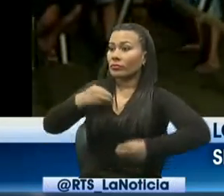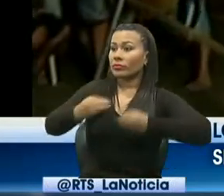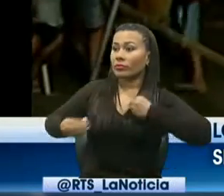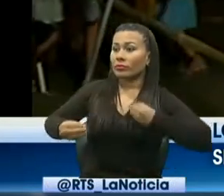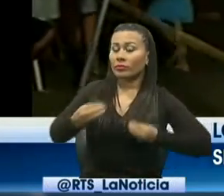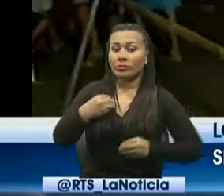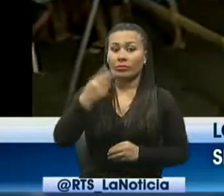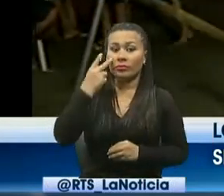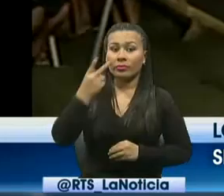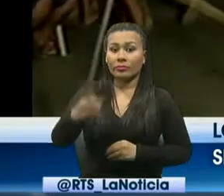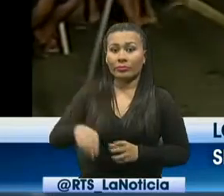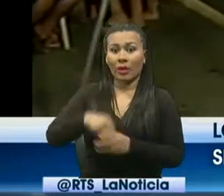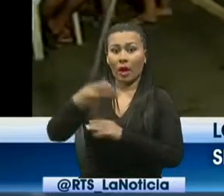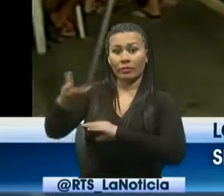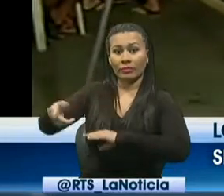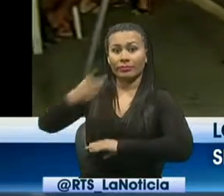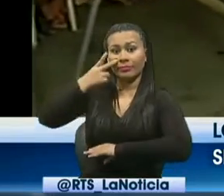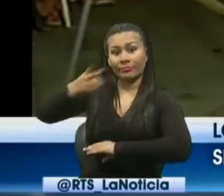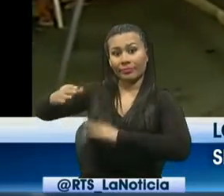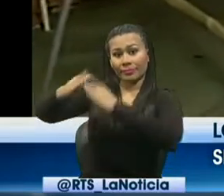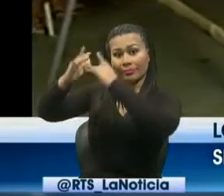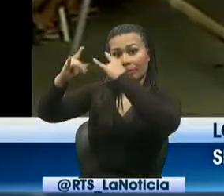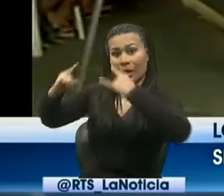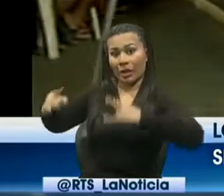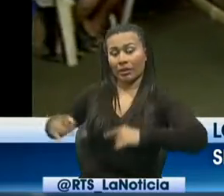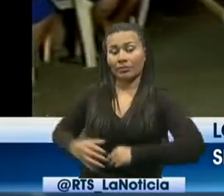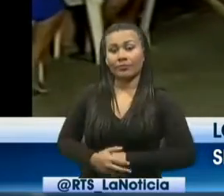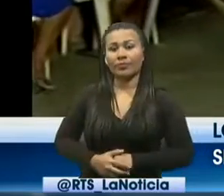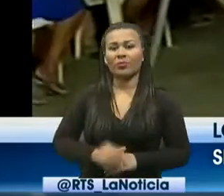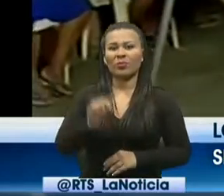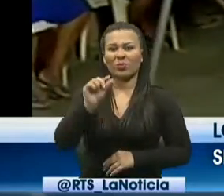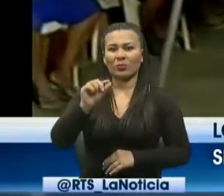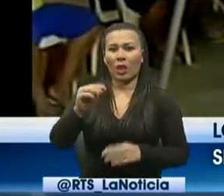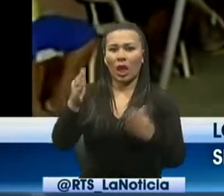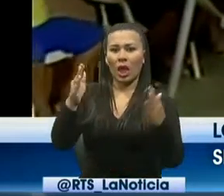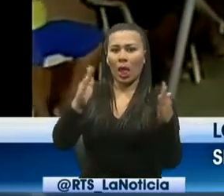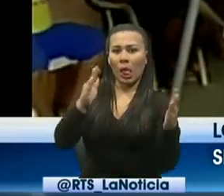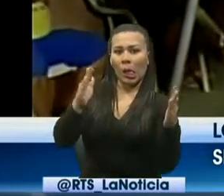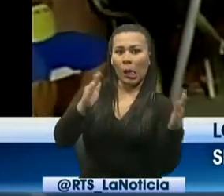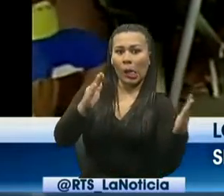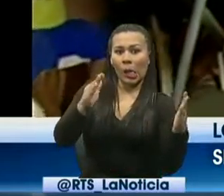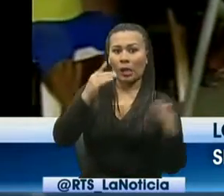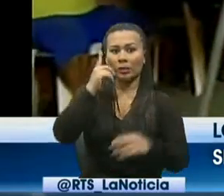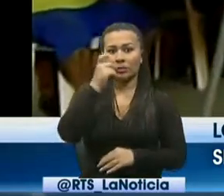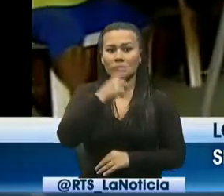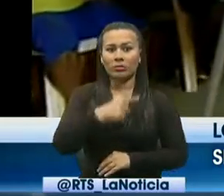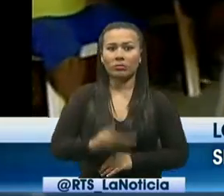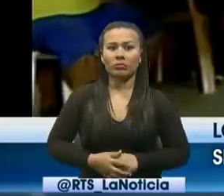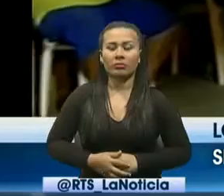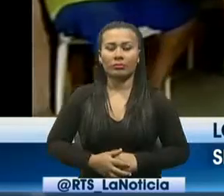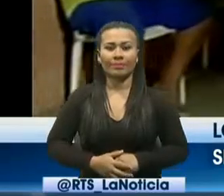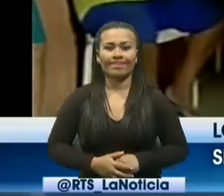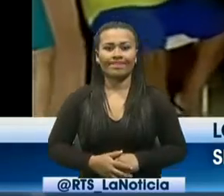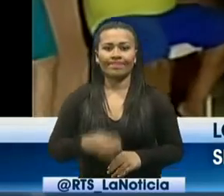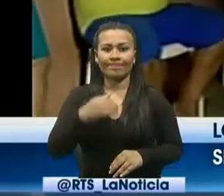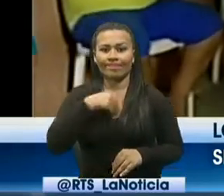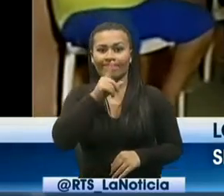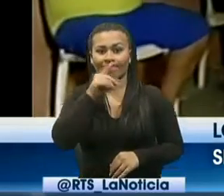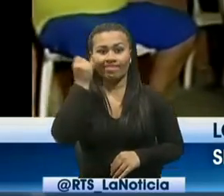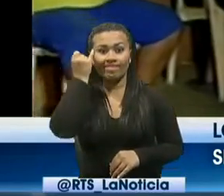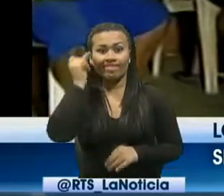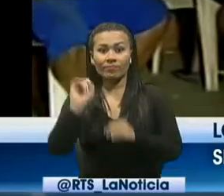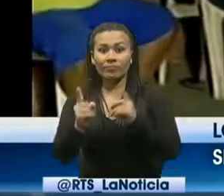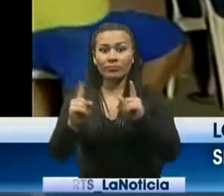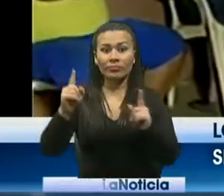por acá también otra de las carpas que incluso está un poco endeble, como podemos observar por aquí, un tanto improvisada,